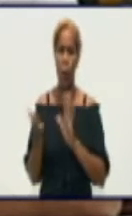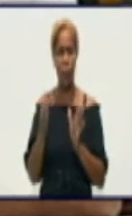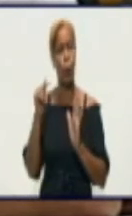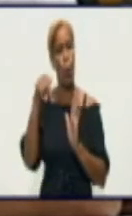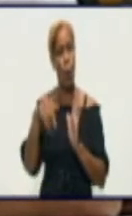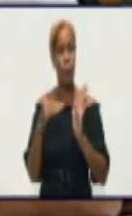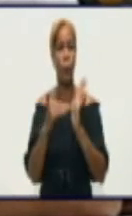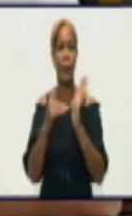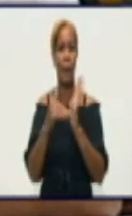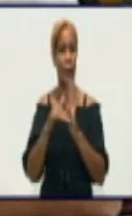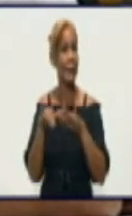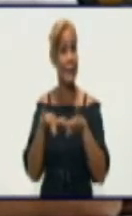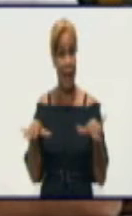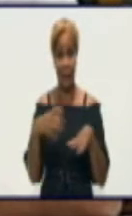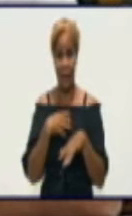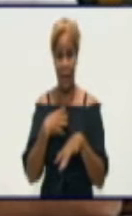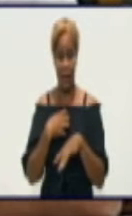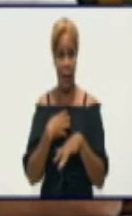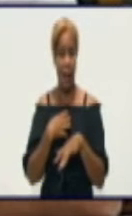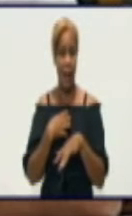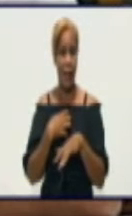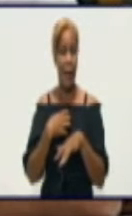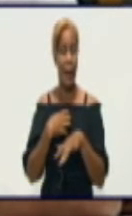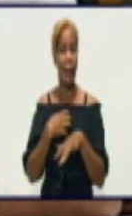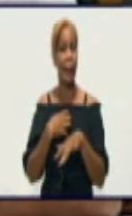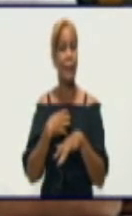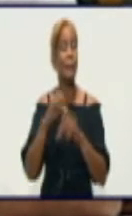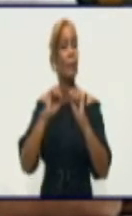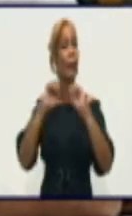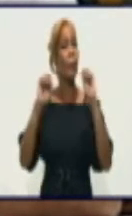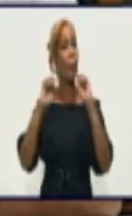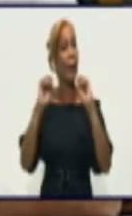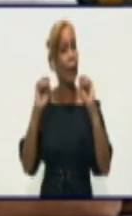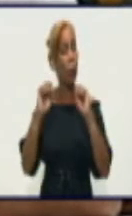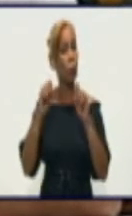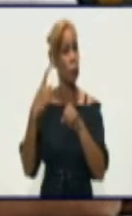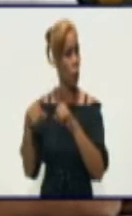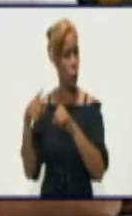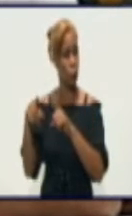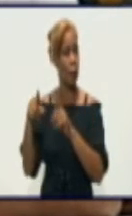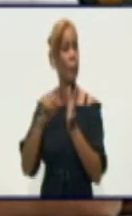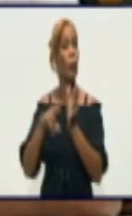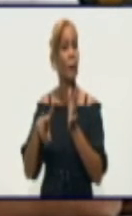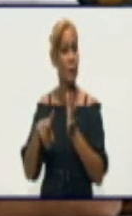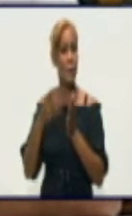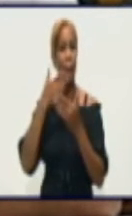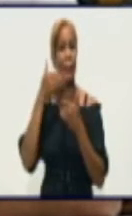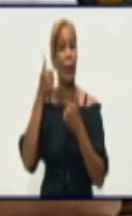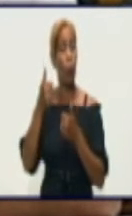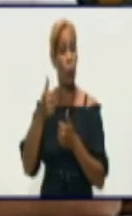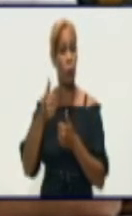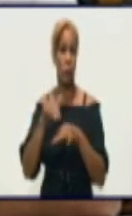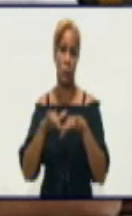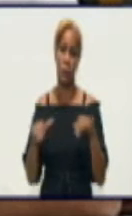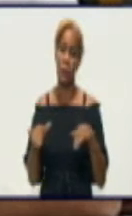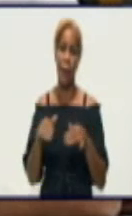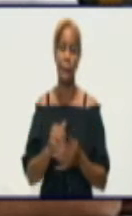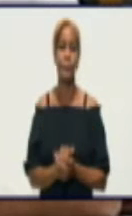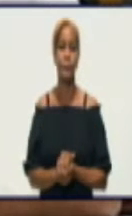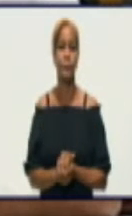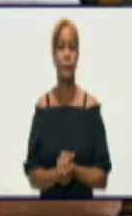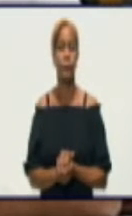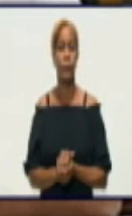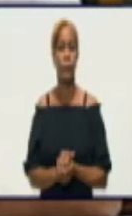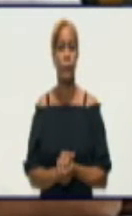capacidad son 280 mediaguas que va a entregar más felt un efecto en la unidad de 260 prácticamente son prácticamente 500